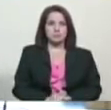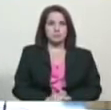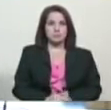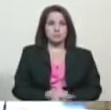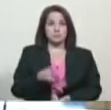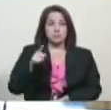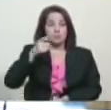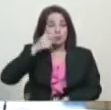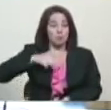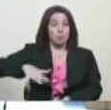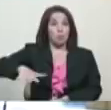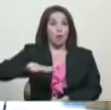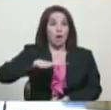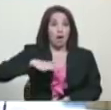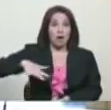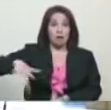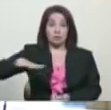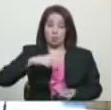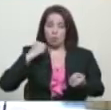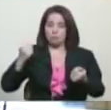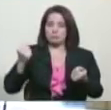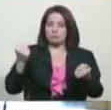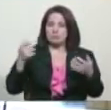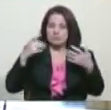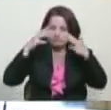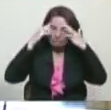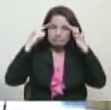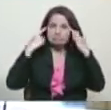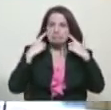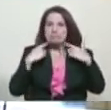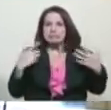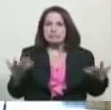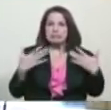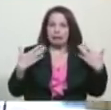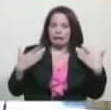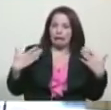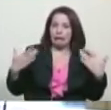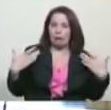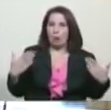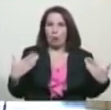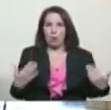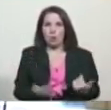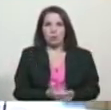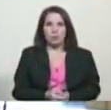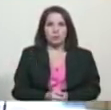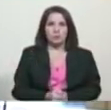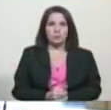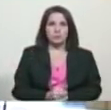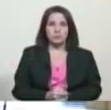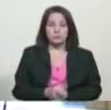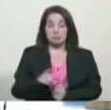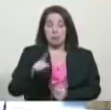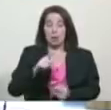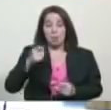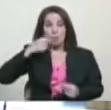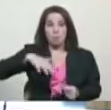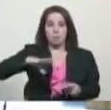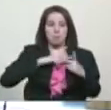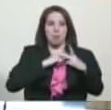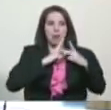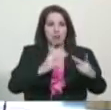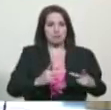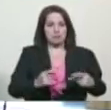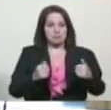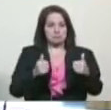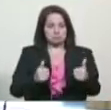caluroso, valiente, alegre, de gran carácter y gran fuerza, el